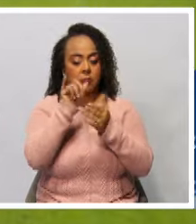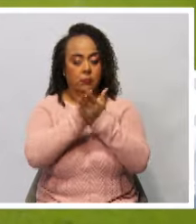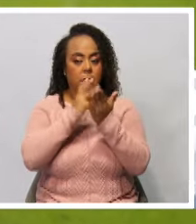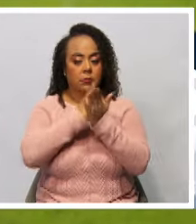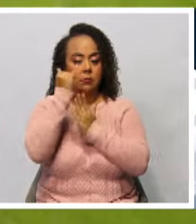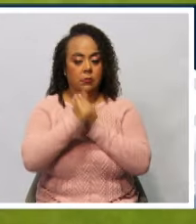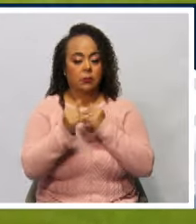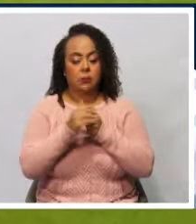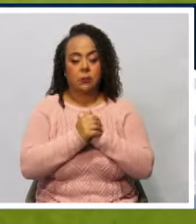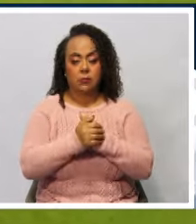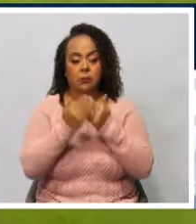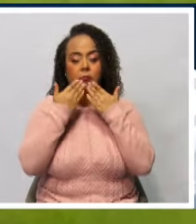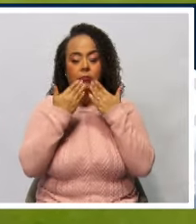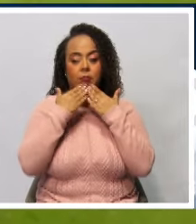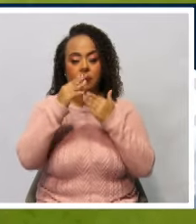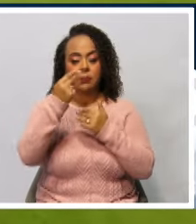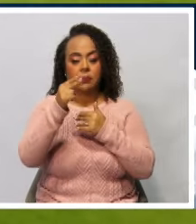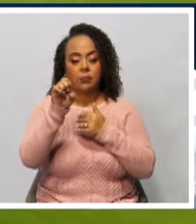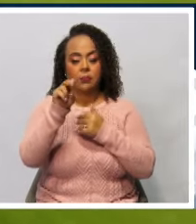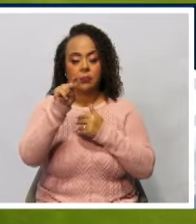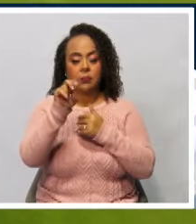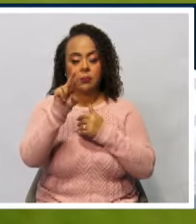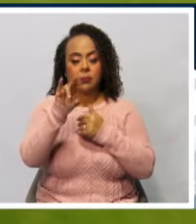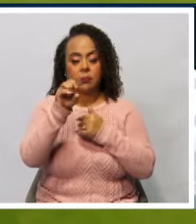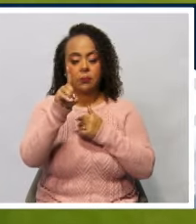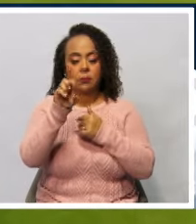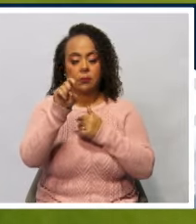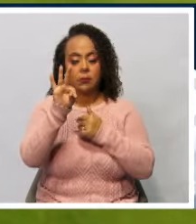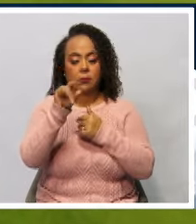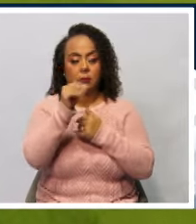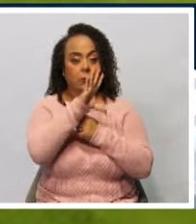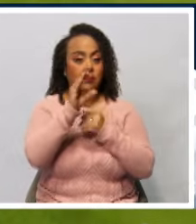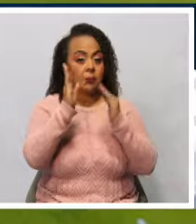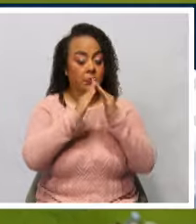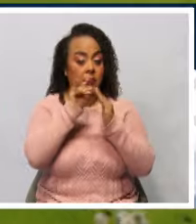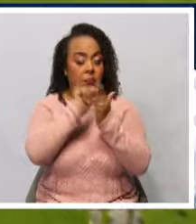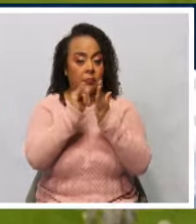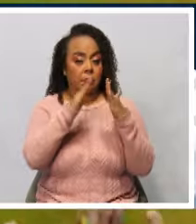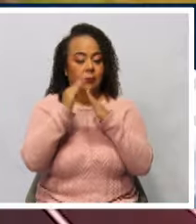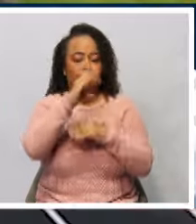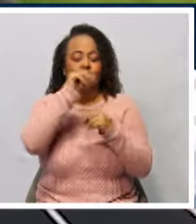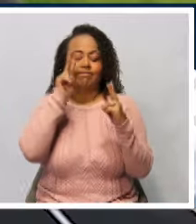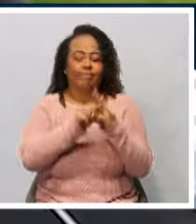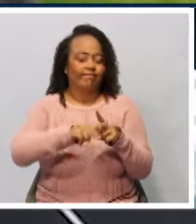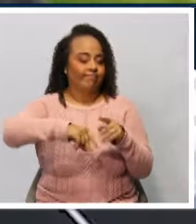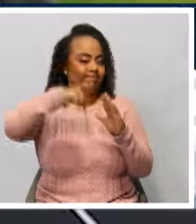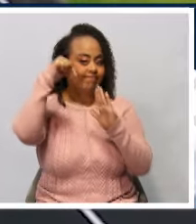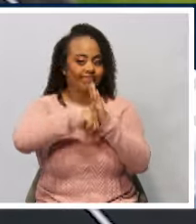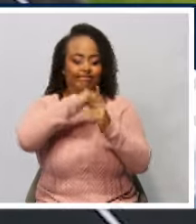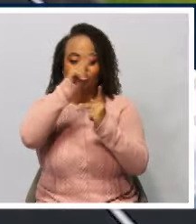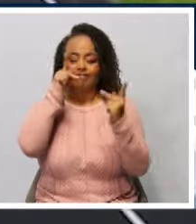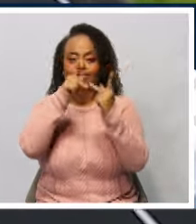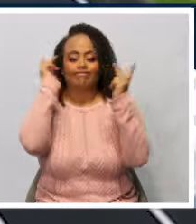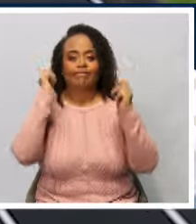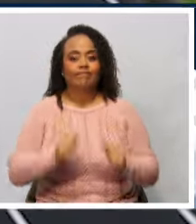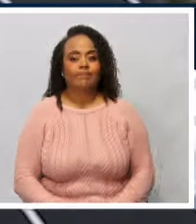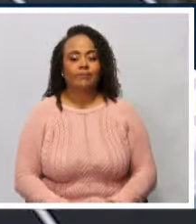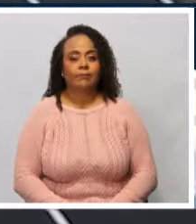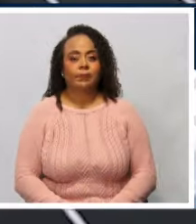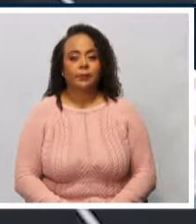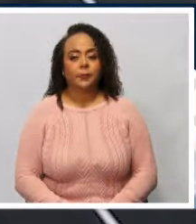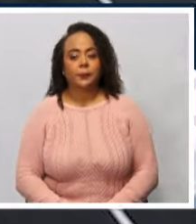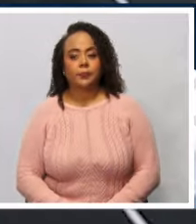proyecto, gracias a que Henry Duarte vive en esta comunidad guanacasteca y la conoce a la perfección.